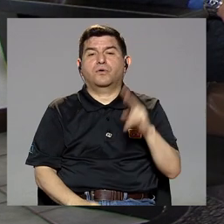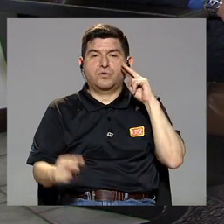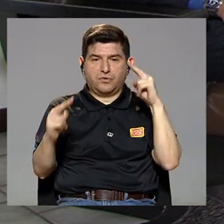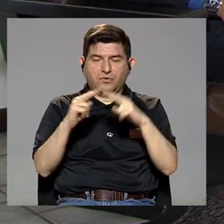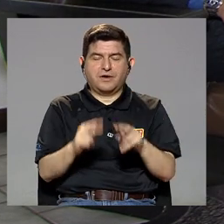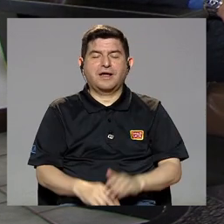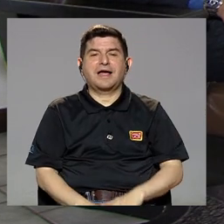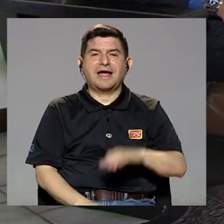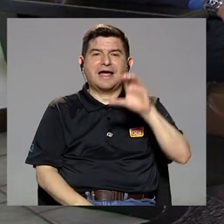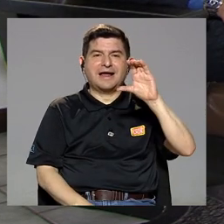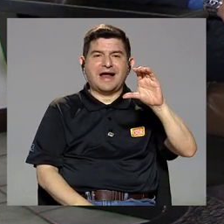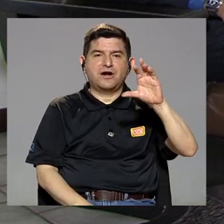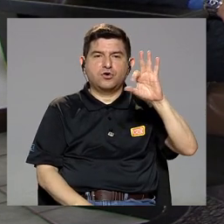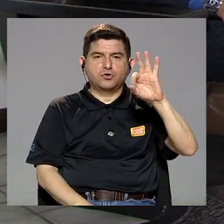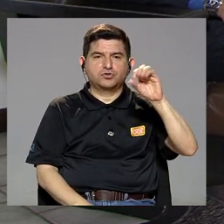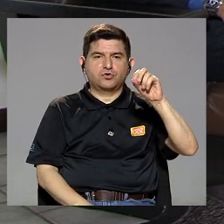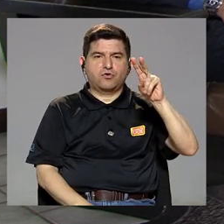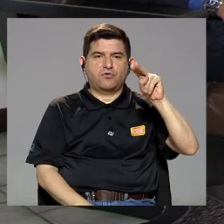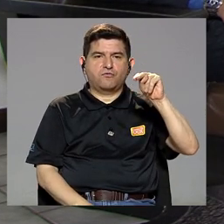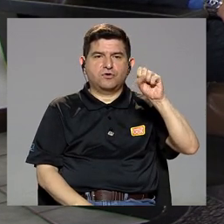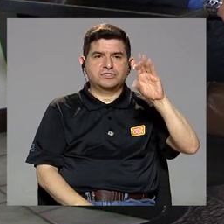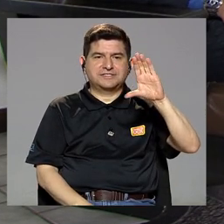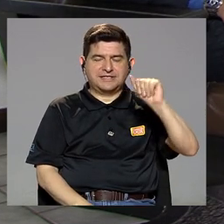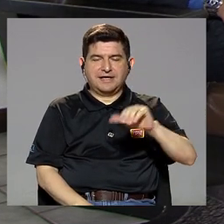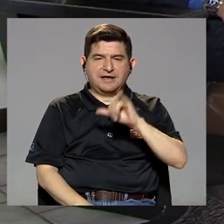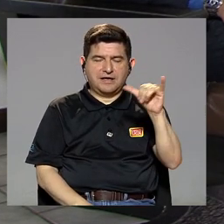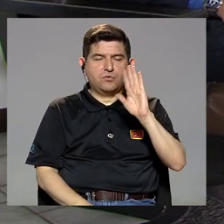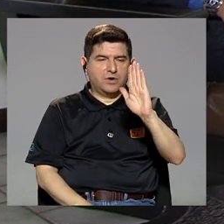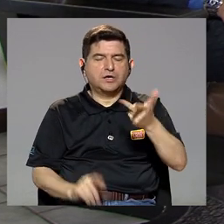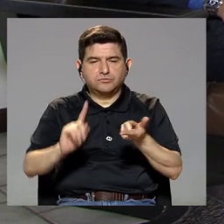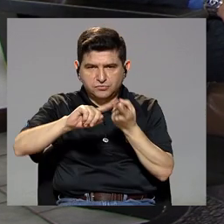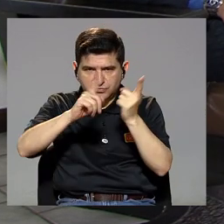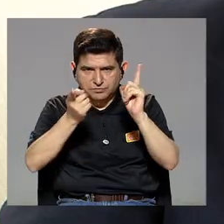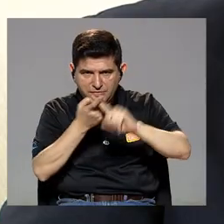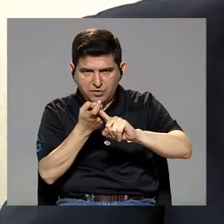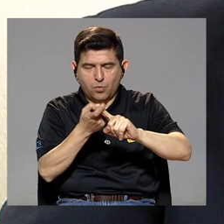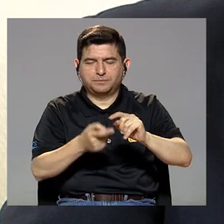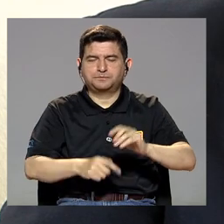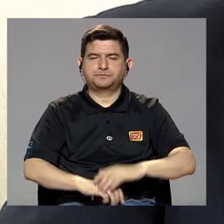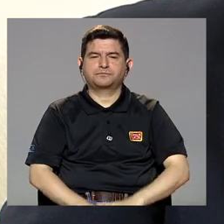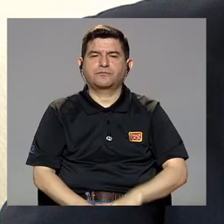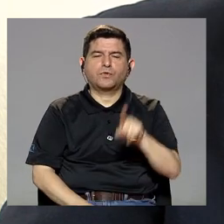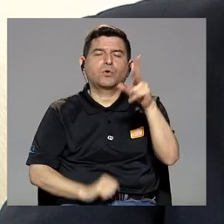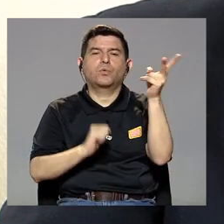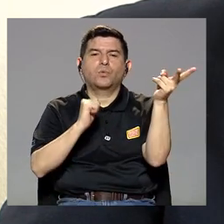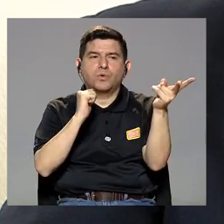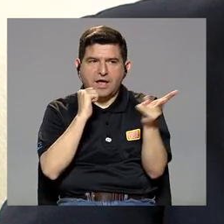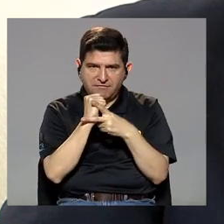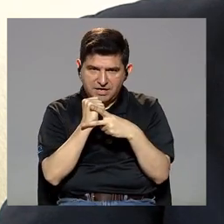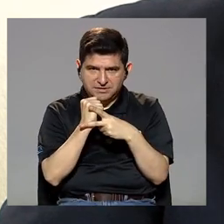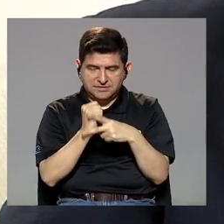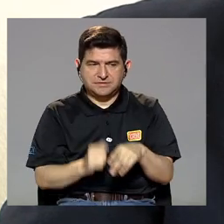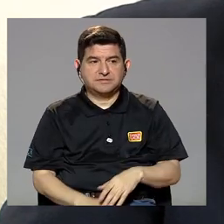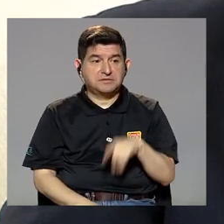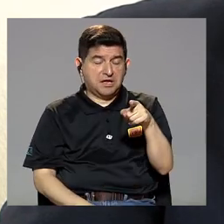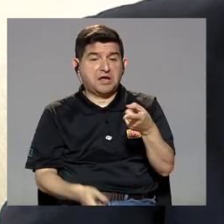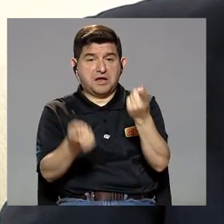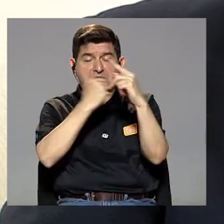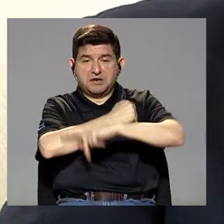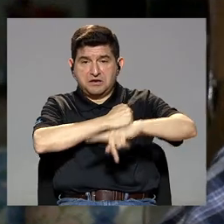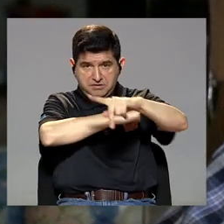carlos fonseca y también fue amigos y en una ocasión que él llegó al país